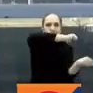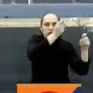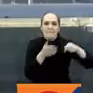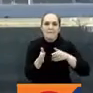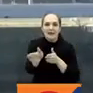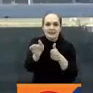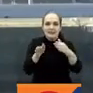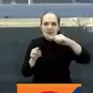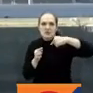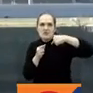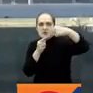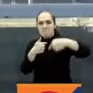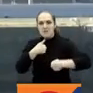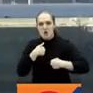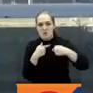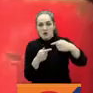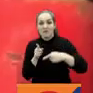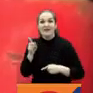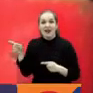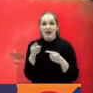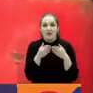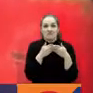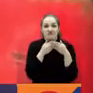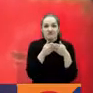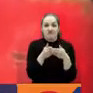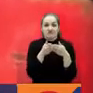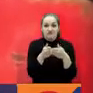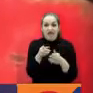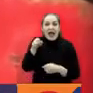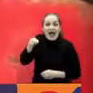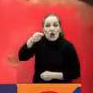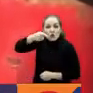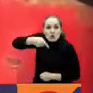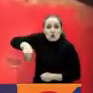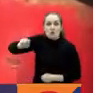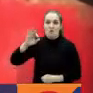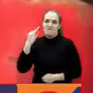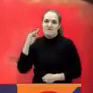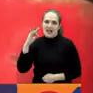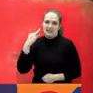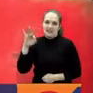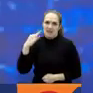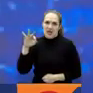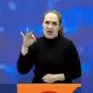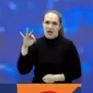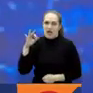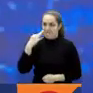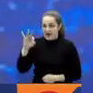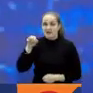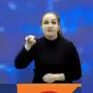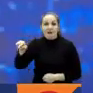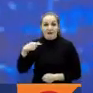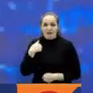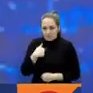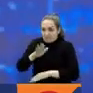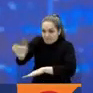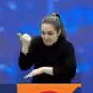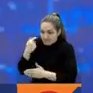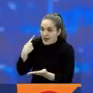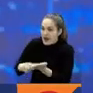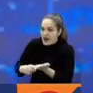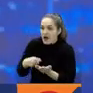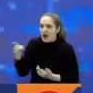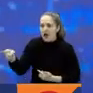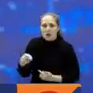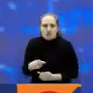Según el gobierno galo, el pesquero intentó resistirse a un control de la gendarmería en aguas francesas. Es hora de que nos